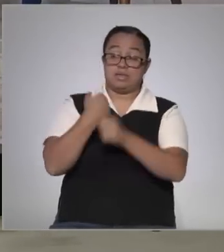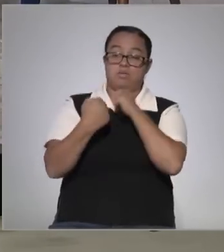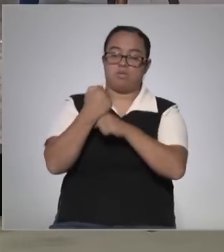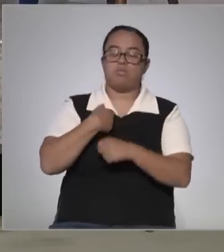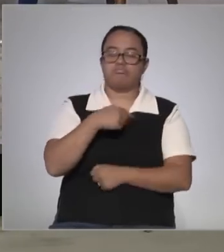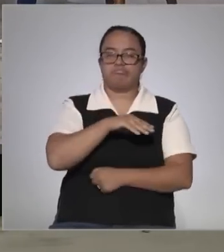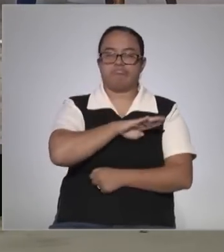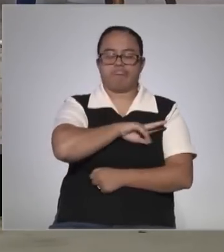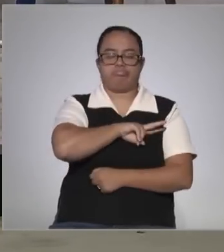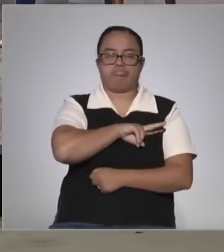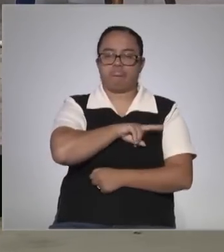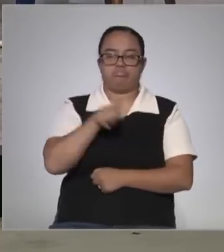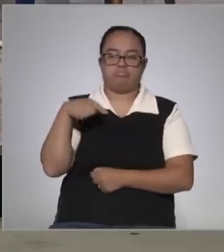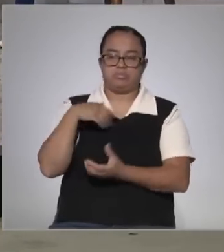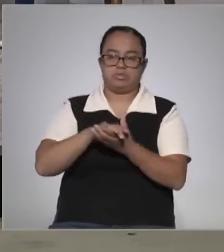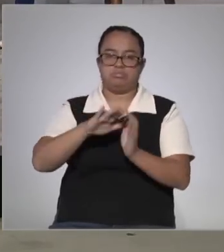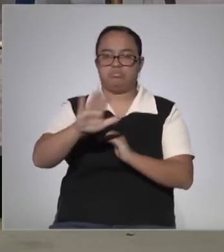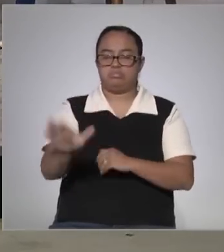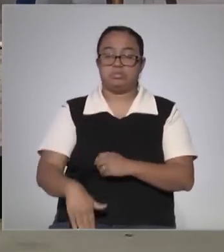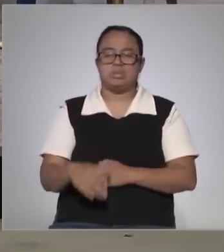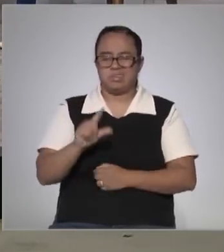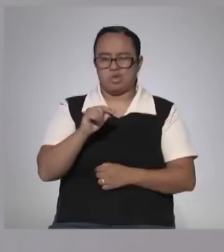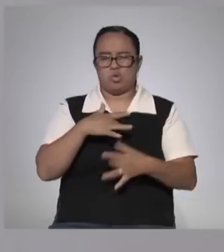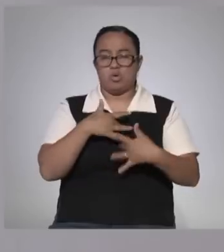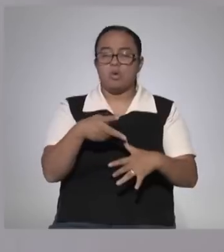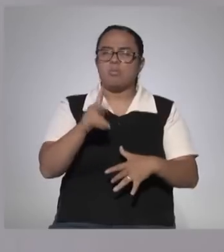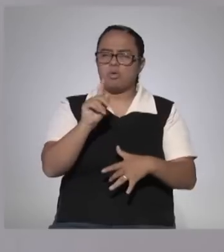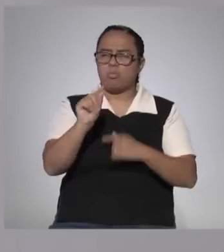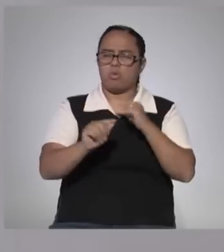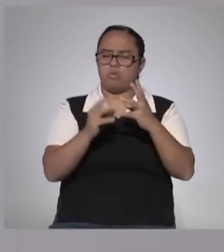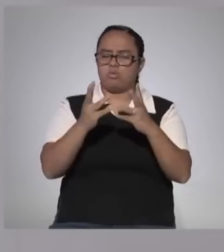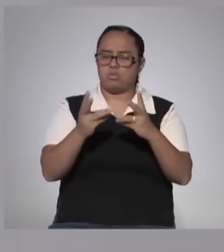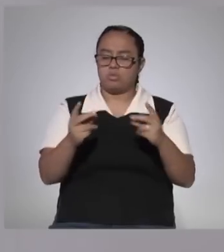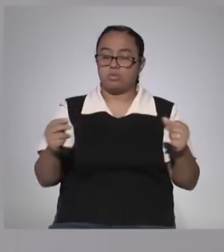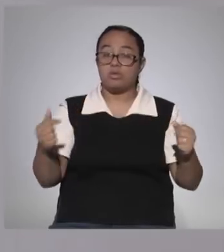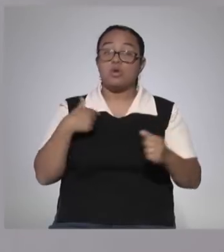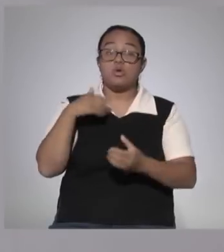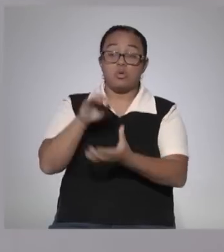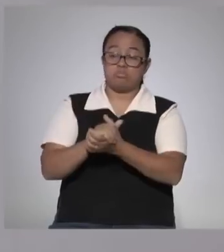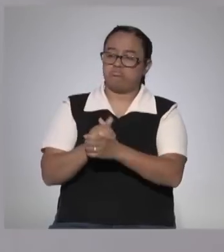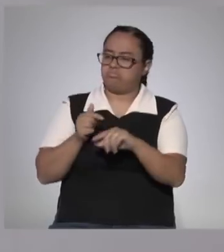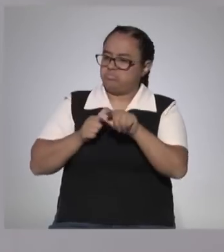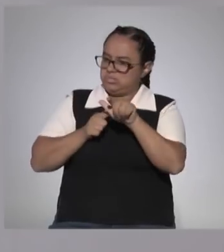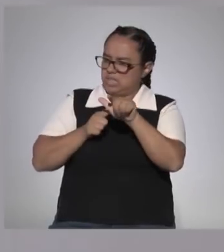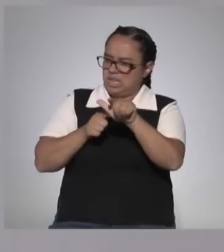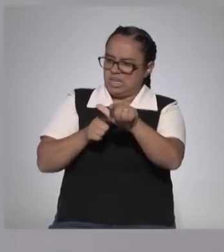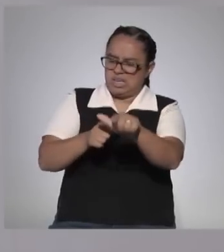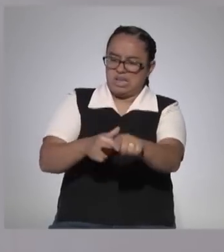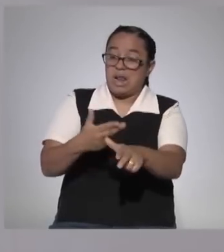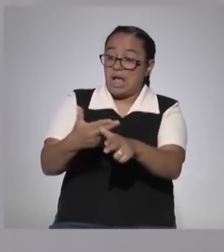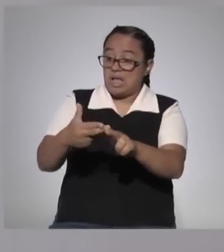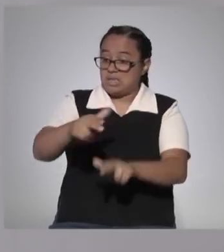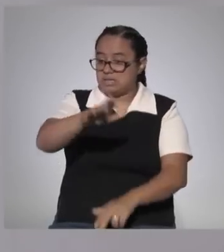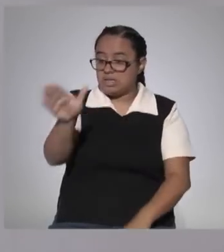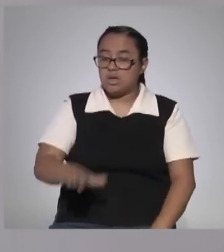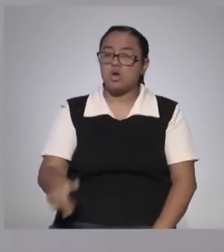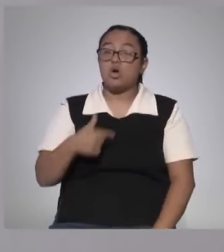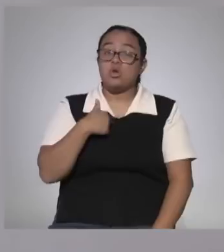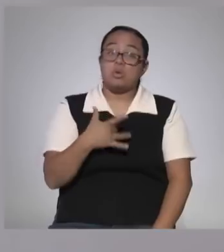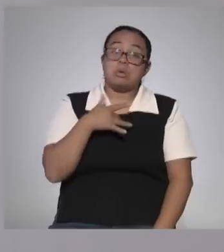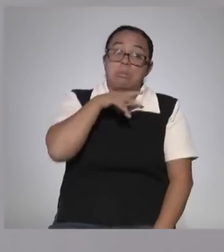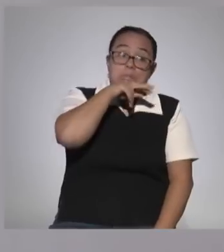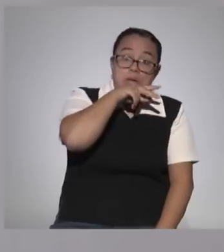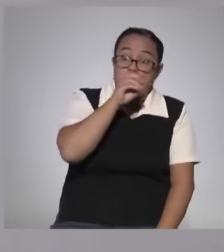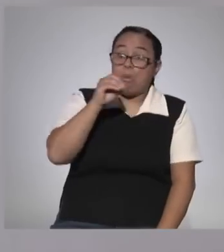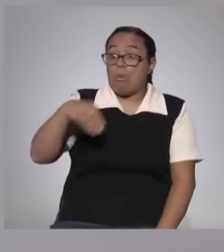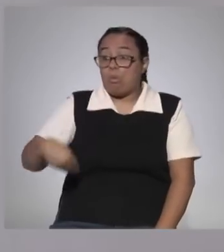sido un proceso doloroso, pero que poco a poco he ido superando. Estuve con mi esposo hasta el final y me siento muy tranquila. No tengo culpas ni pendientes.